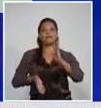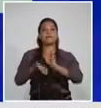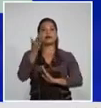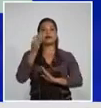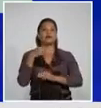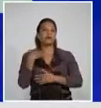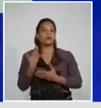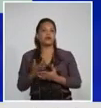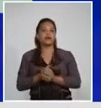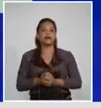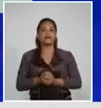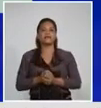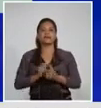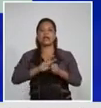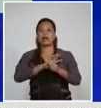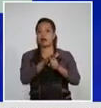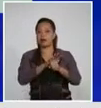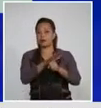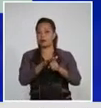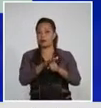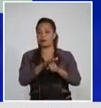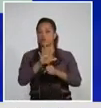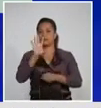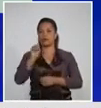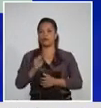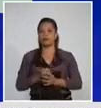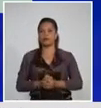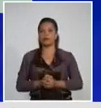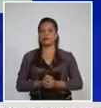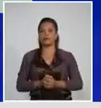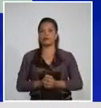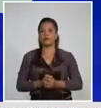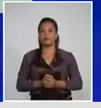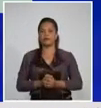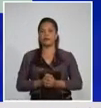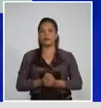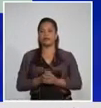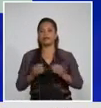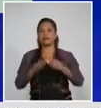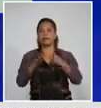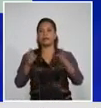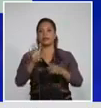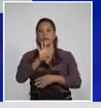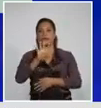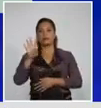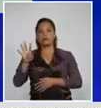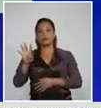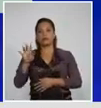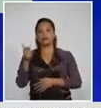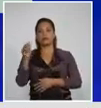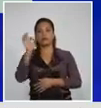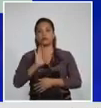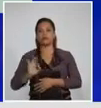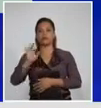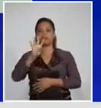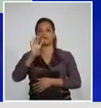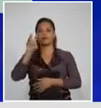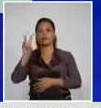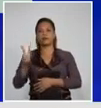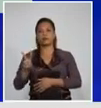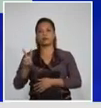Arroyo Naranjo con 50, San Miguel del Padrón con 44, 10 de octubre con